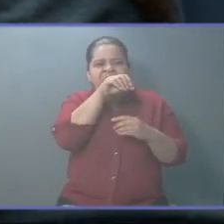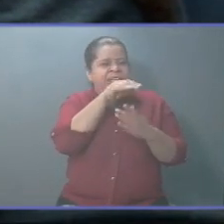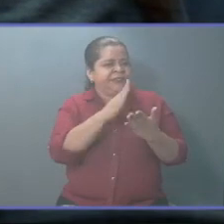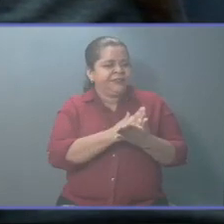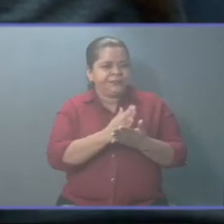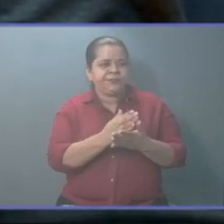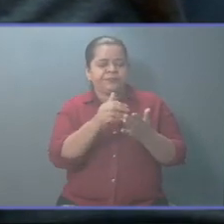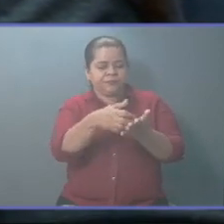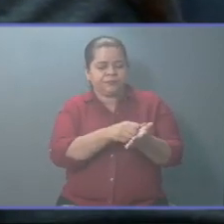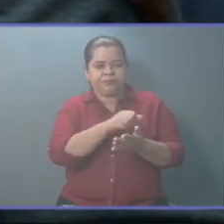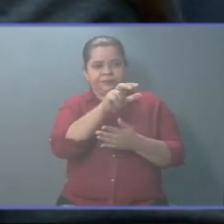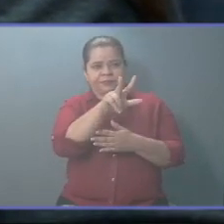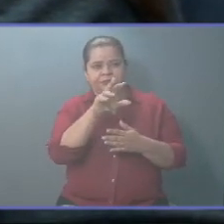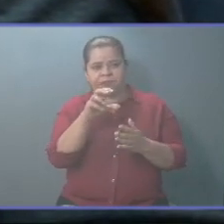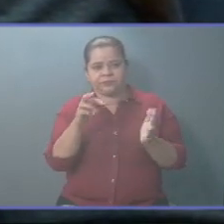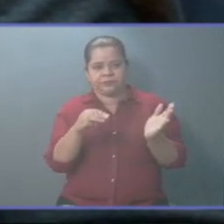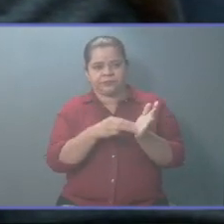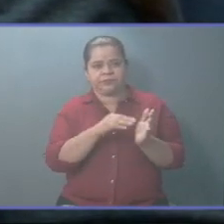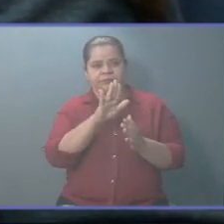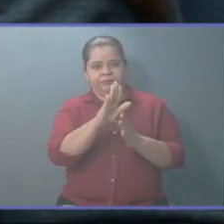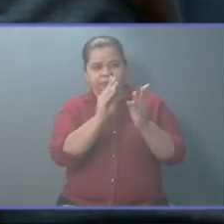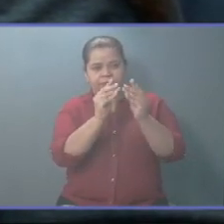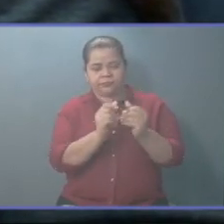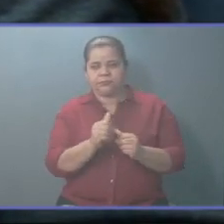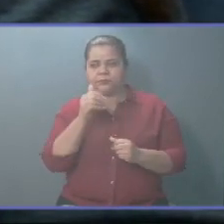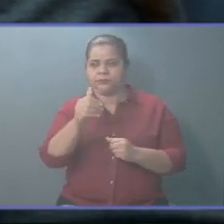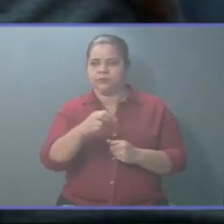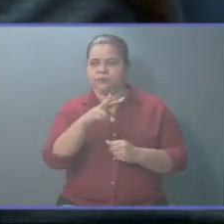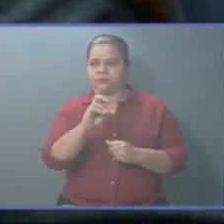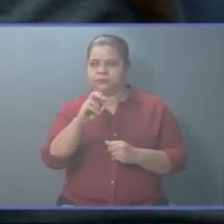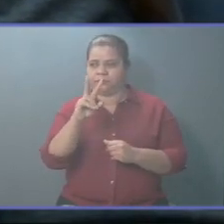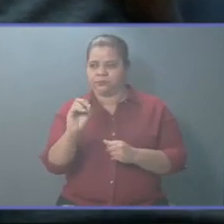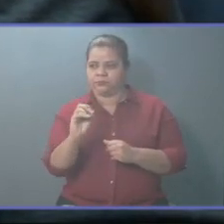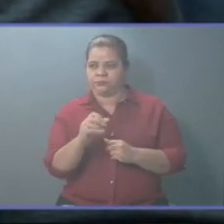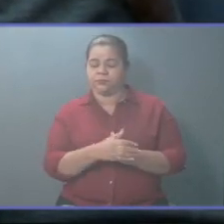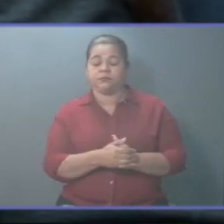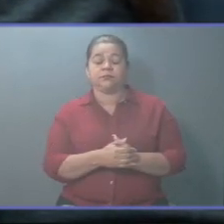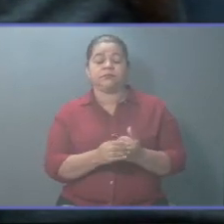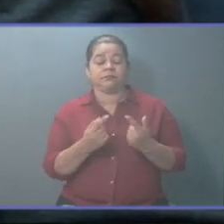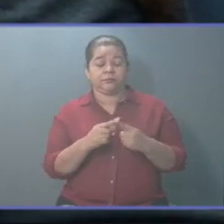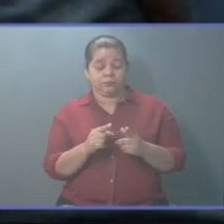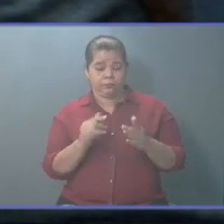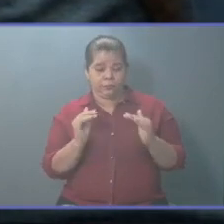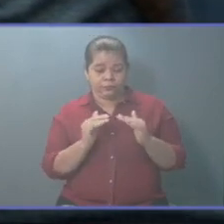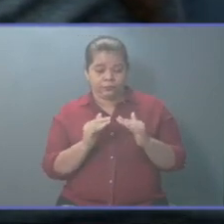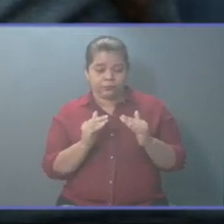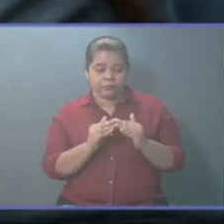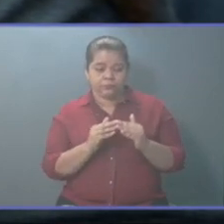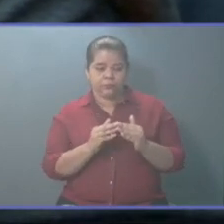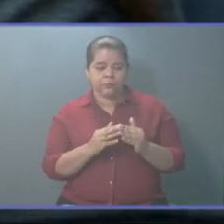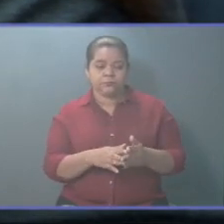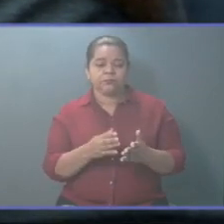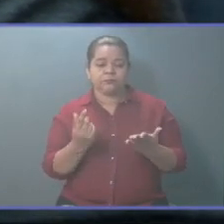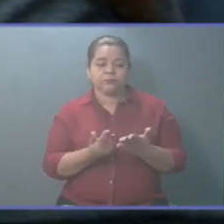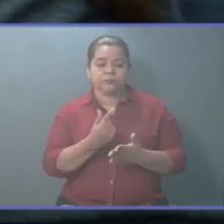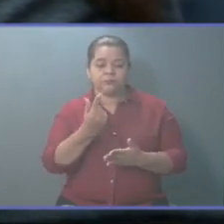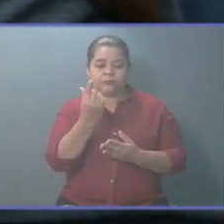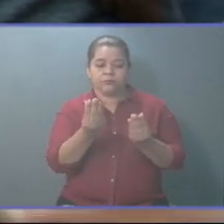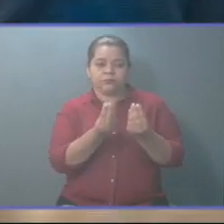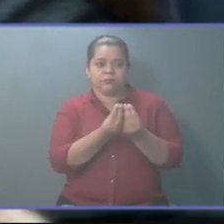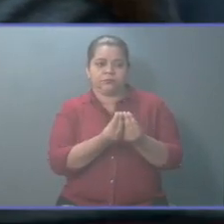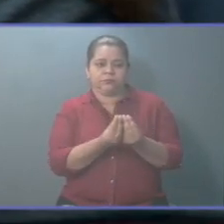que les quitaron $300,000 del presupuesto 2020 y les han amortiguado, así como a la universidad un